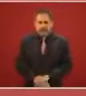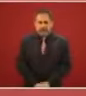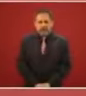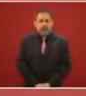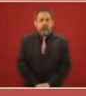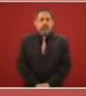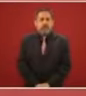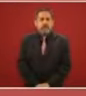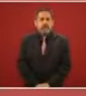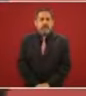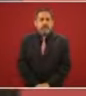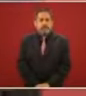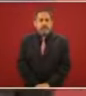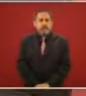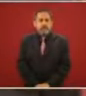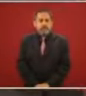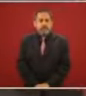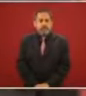Bueno,